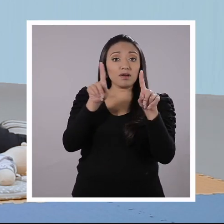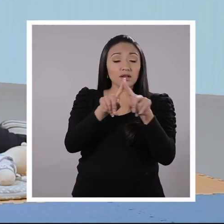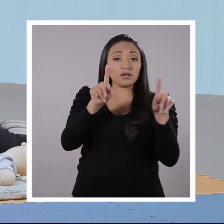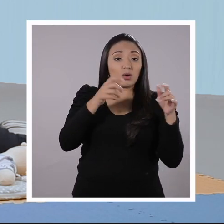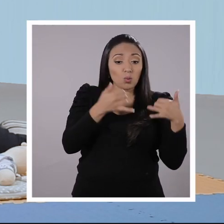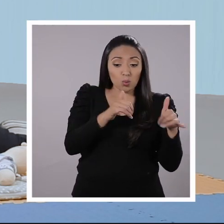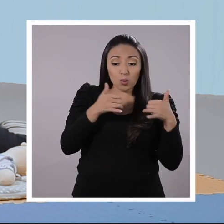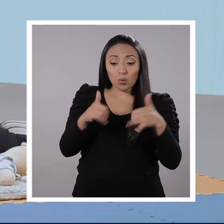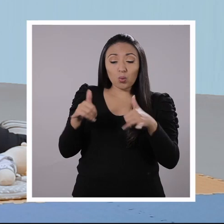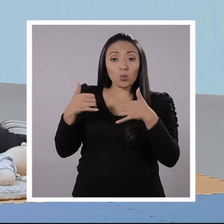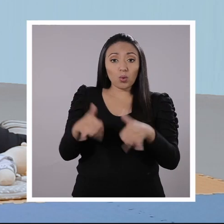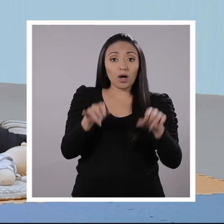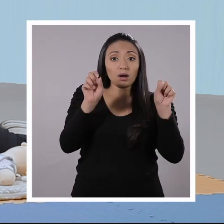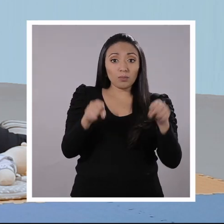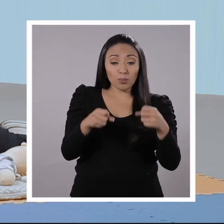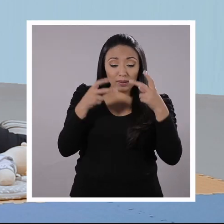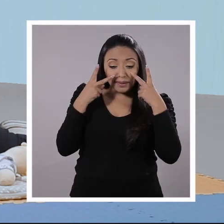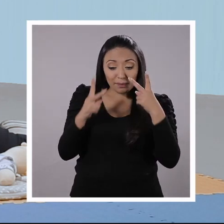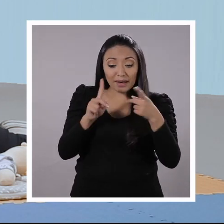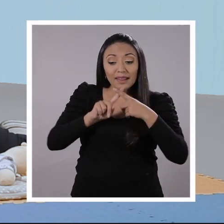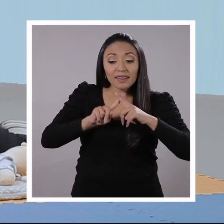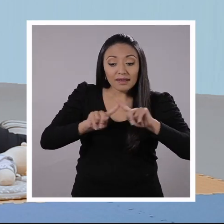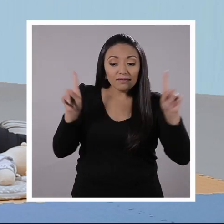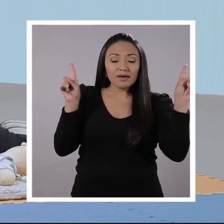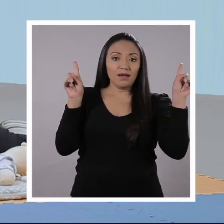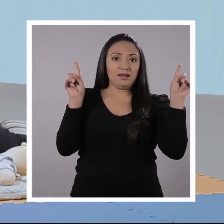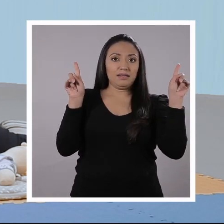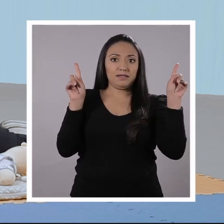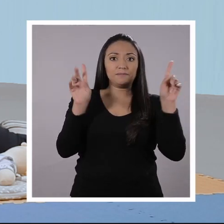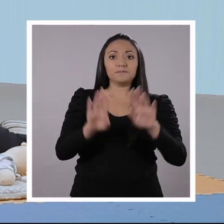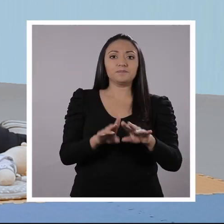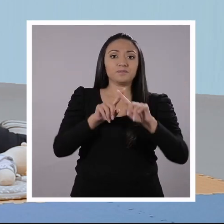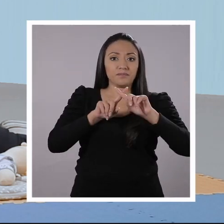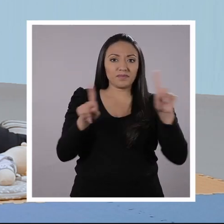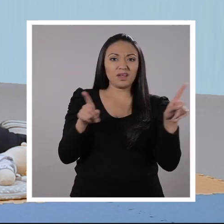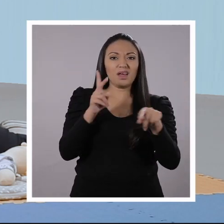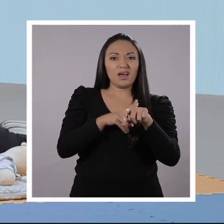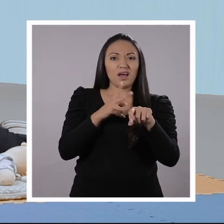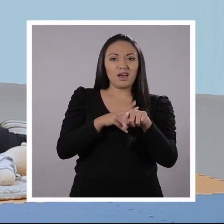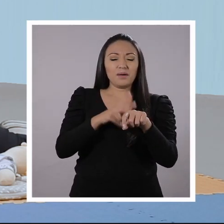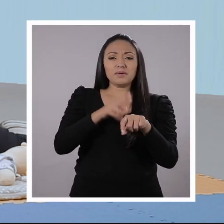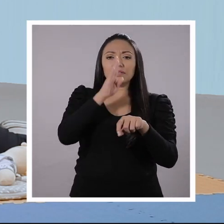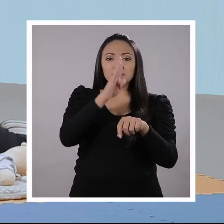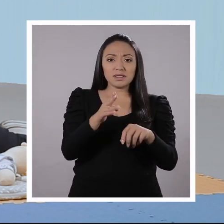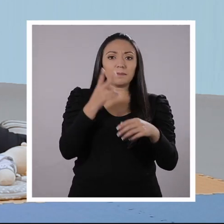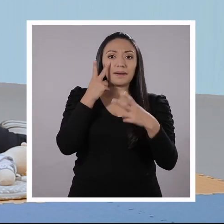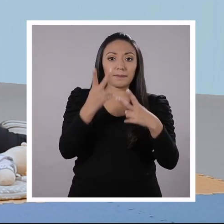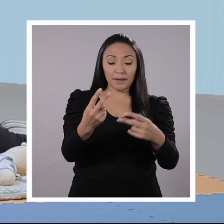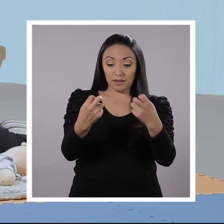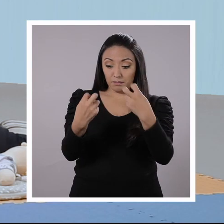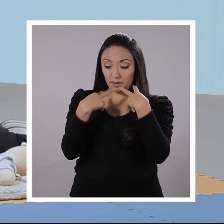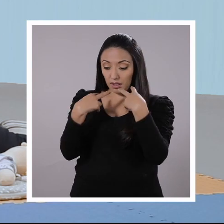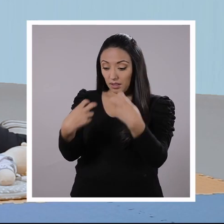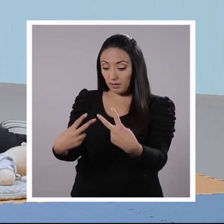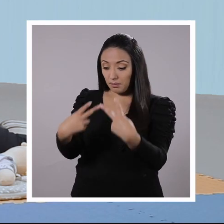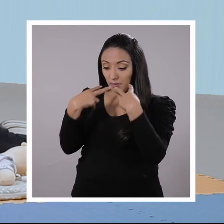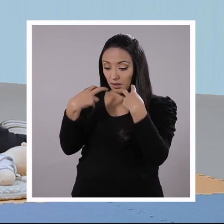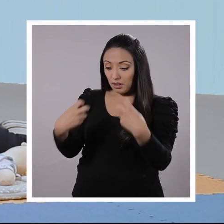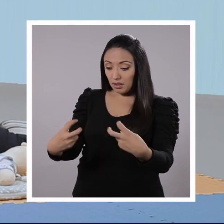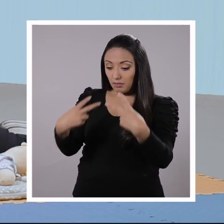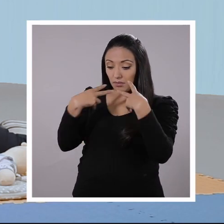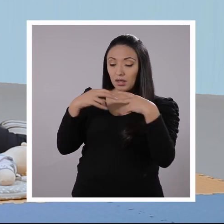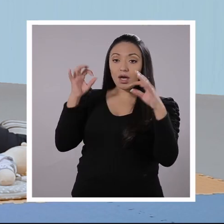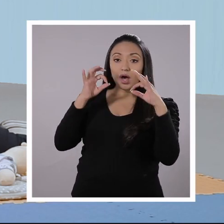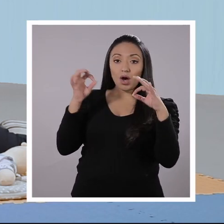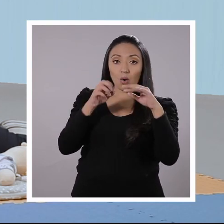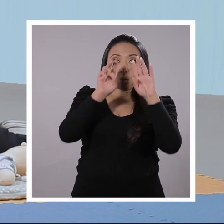también podemos jugar con ellos y de hecho mostrarles una perspectiva diferente del mundo, porque a veces estamos muy acostumbrados a que solo nos miren a